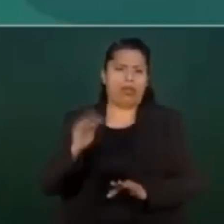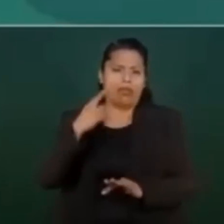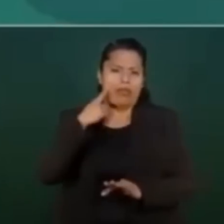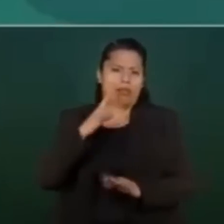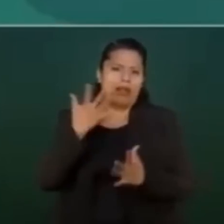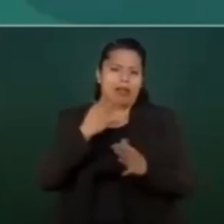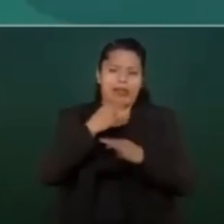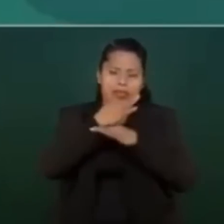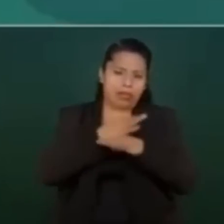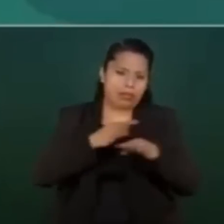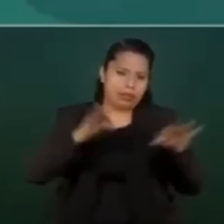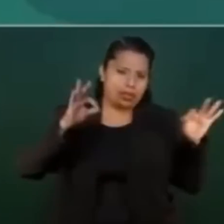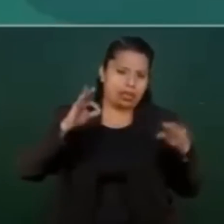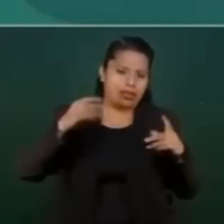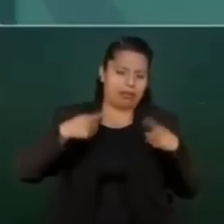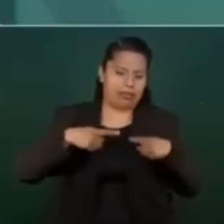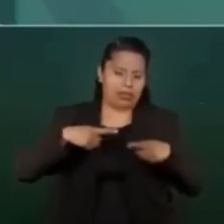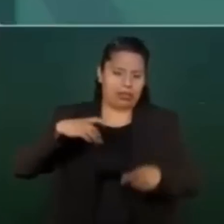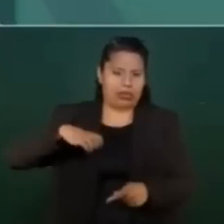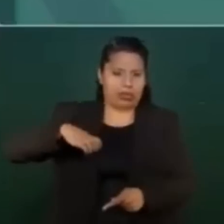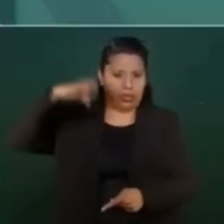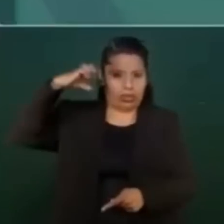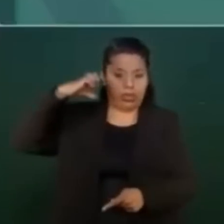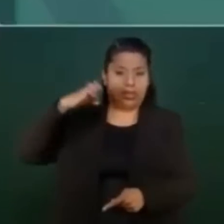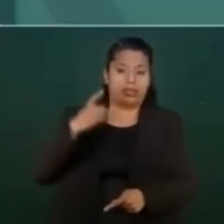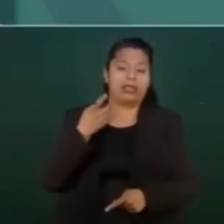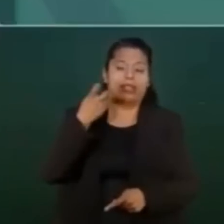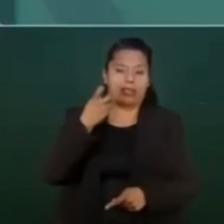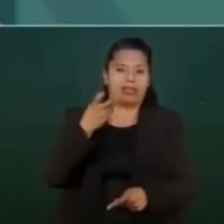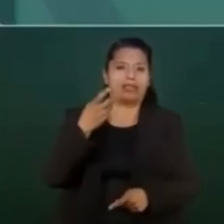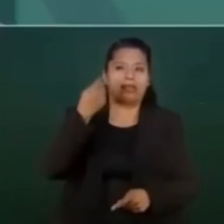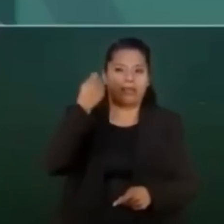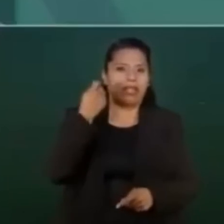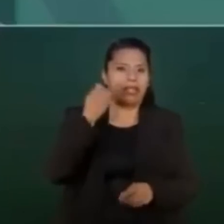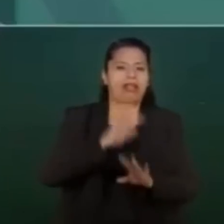los adultos mayores.